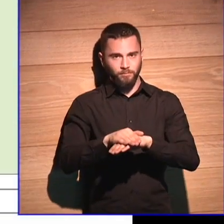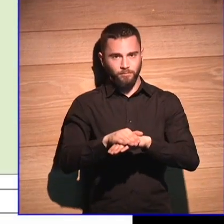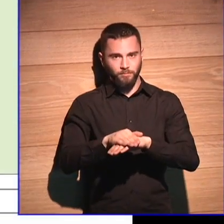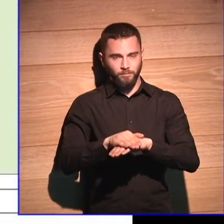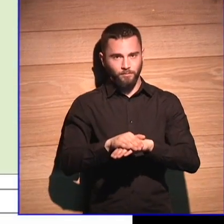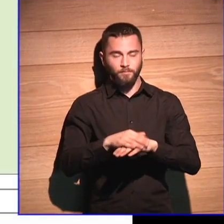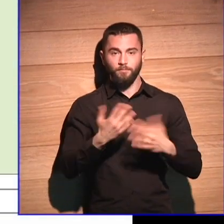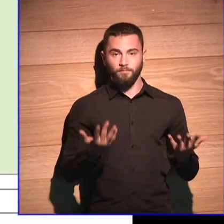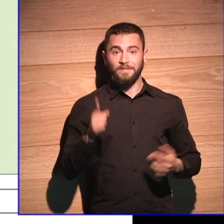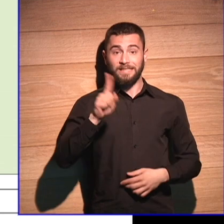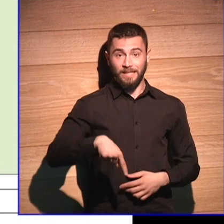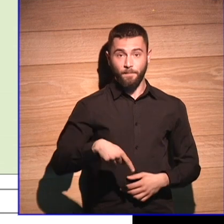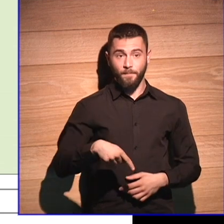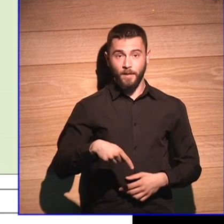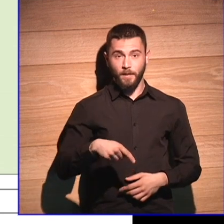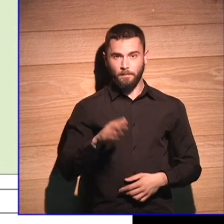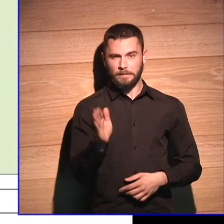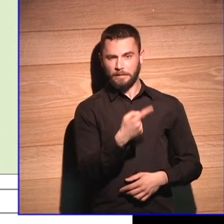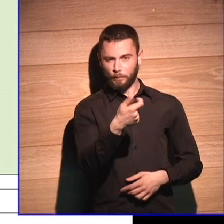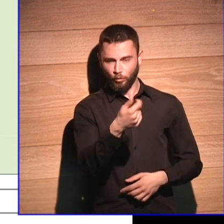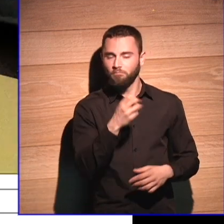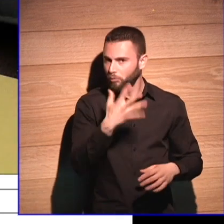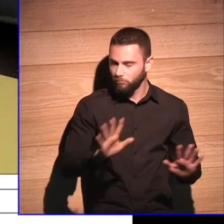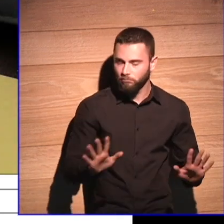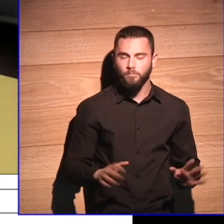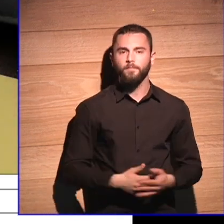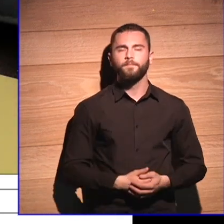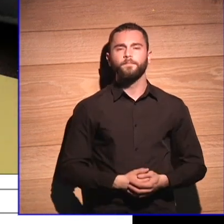También me ha saltado un poco, pero bueno.